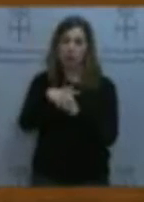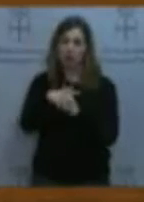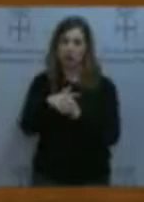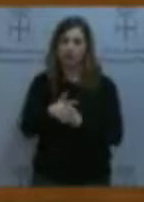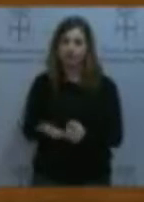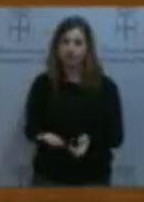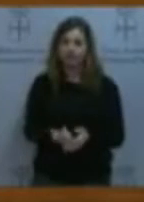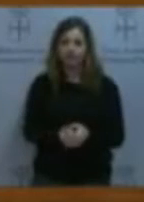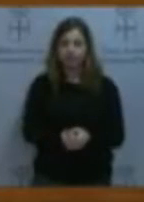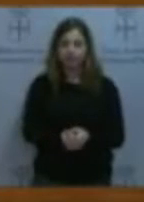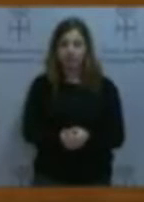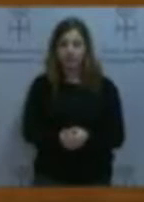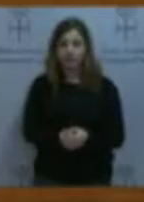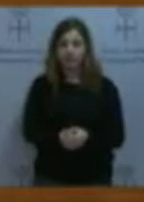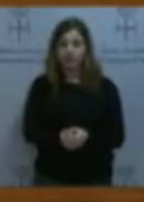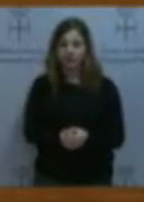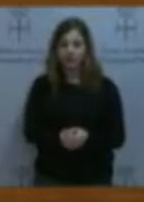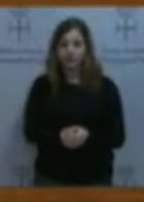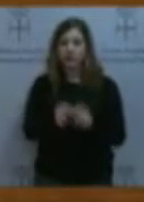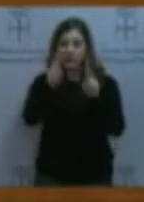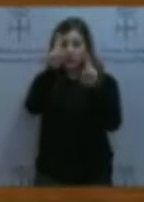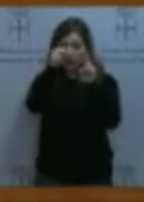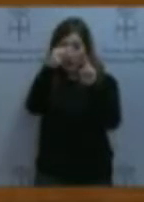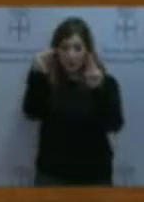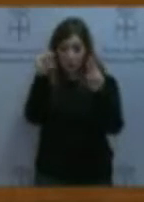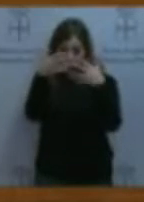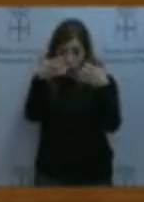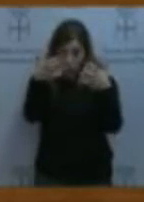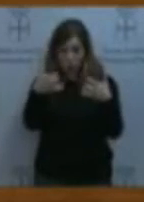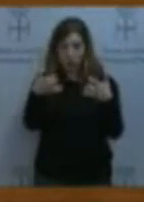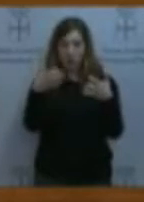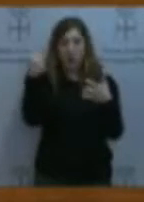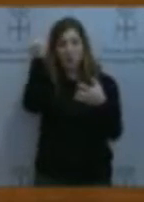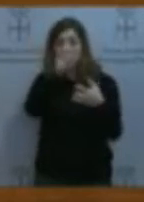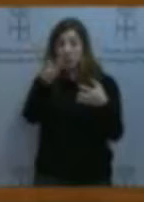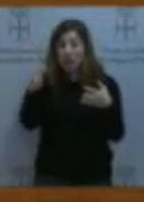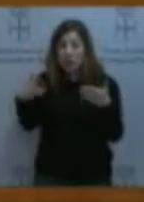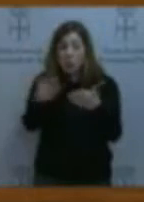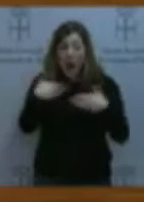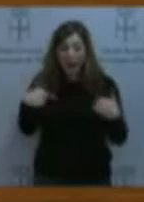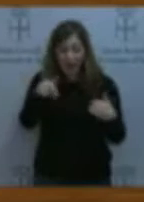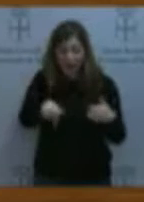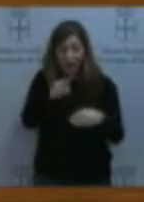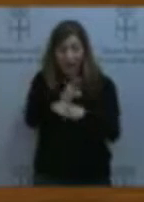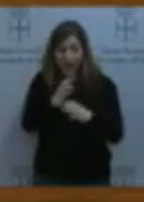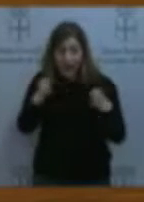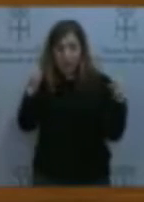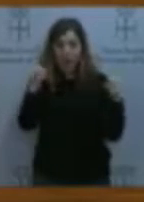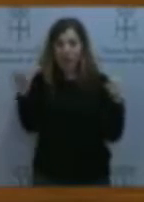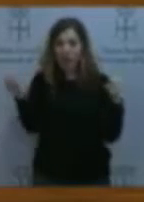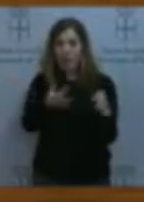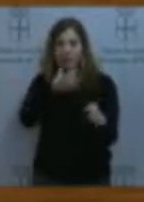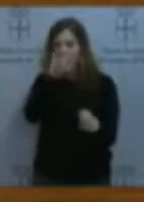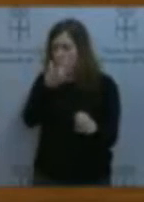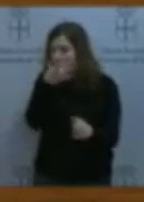Este titular yo creo que a cualquiera de los que estamos en esta Cámara debería de hacer que se nos cayera la cara de vergüenza, de permitir desde